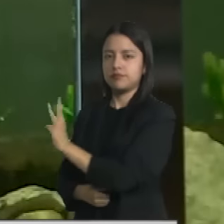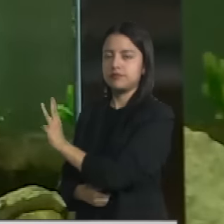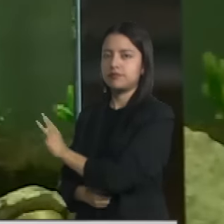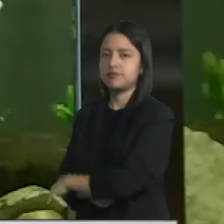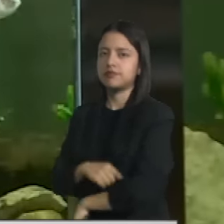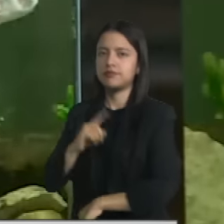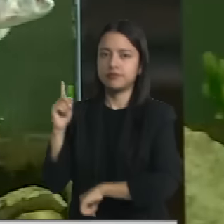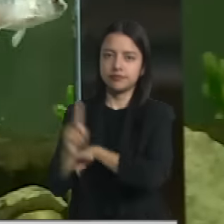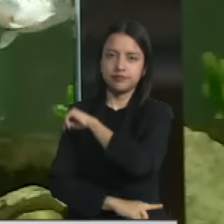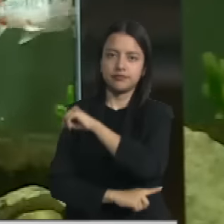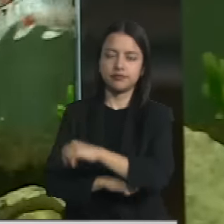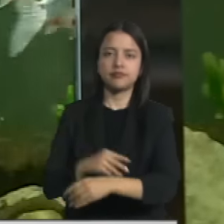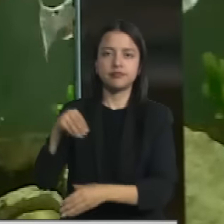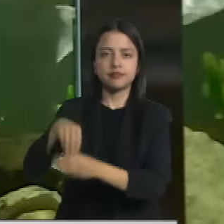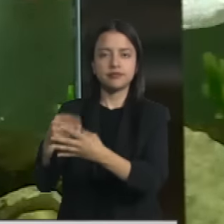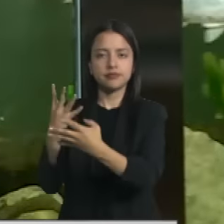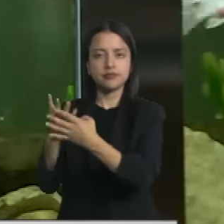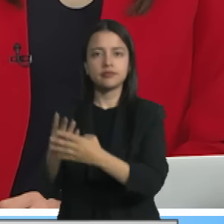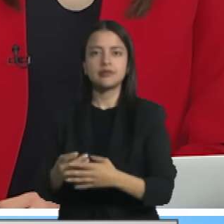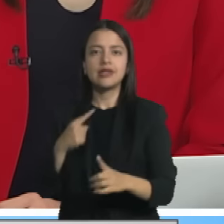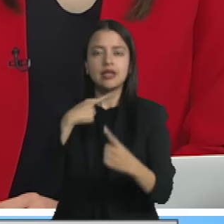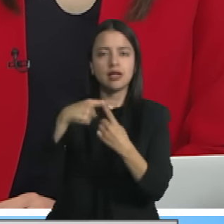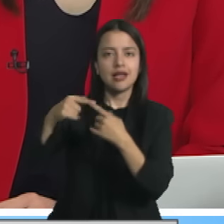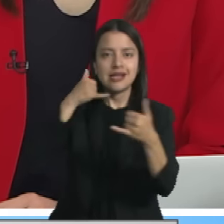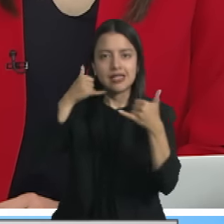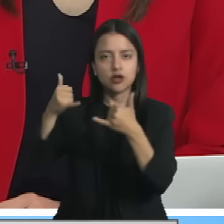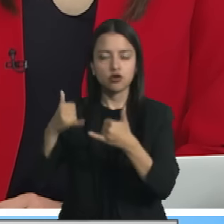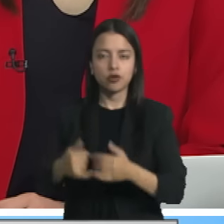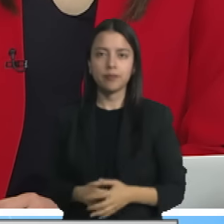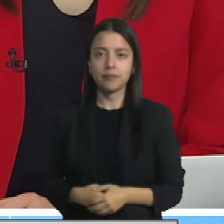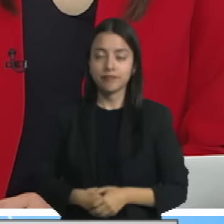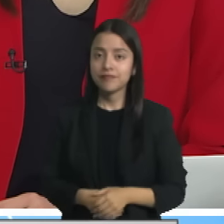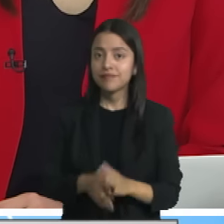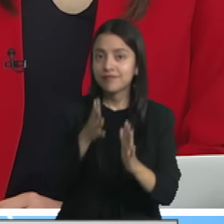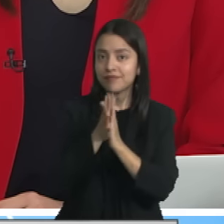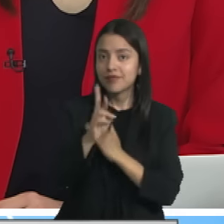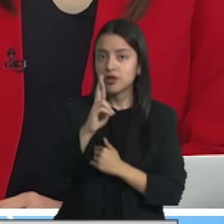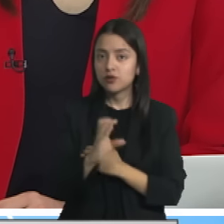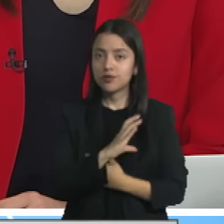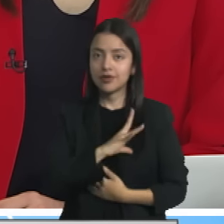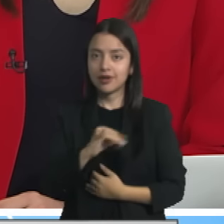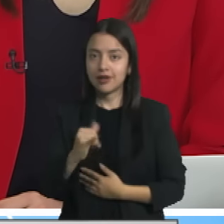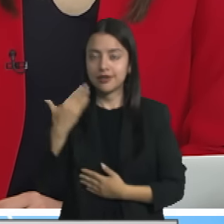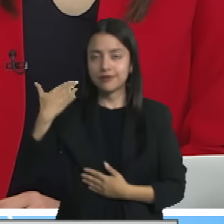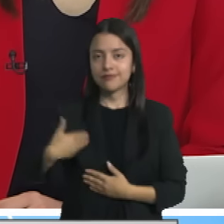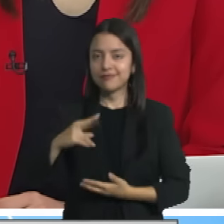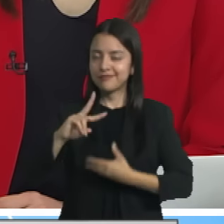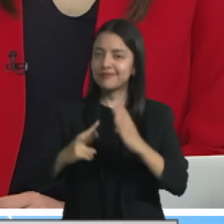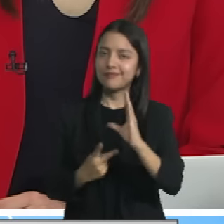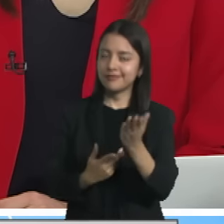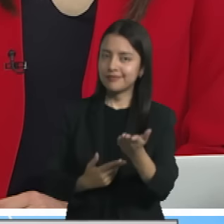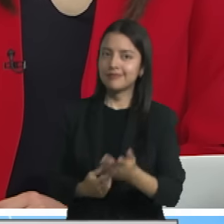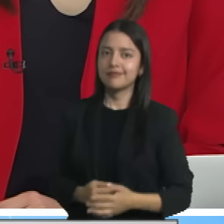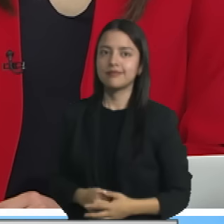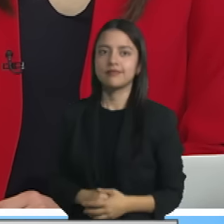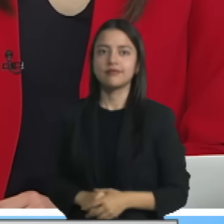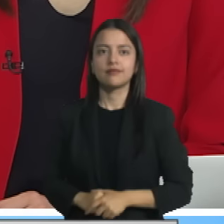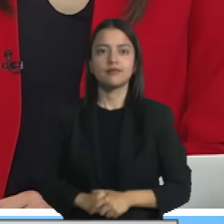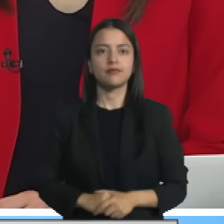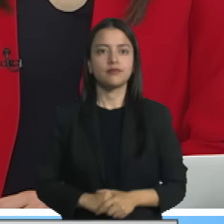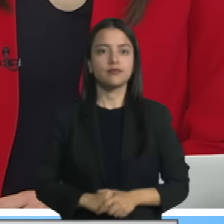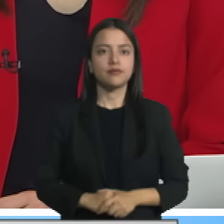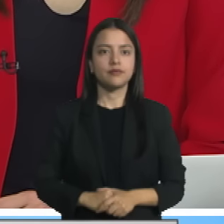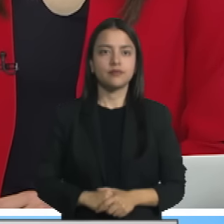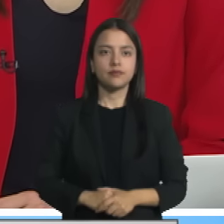delito de extorsión. Luisa y televidentes, por el momento es la información desde el sur de Santiago de Cali. Valentina Villegas, Noticentro 1